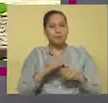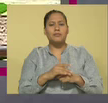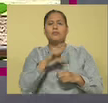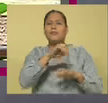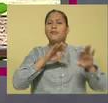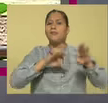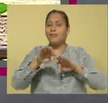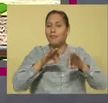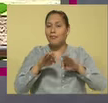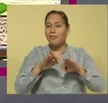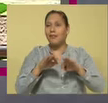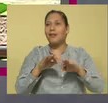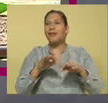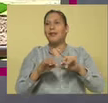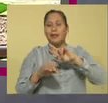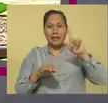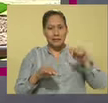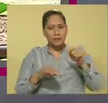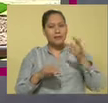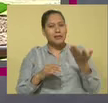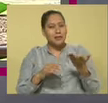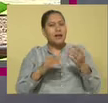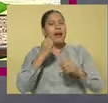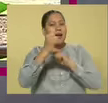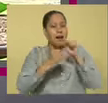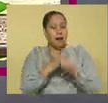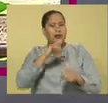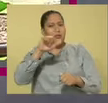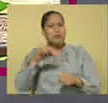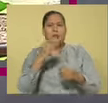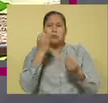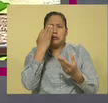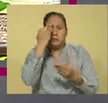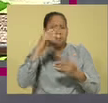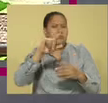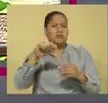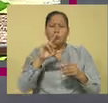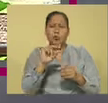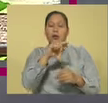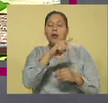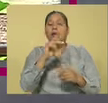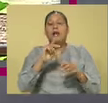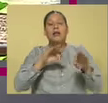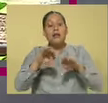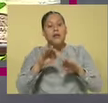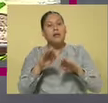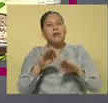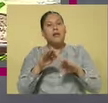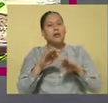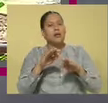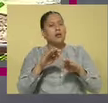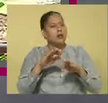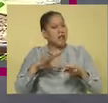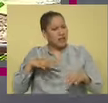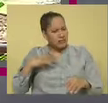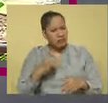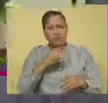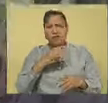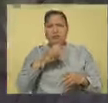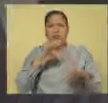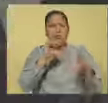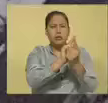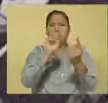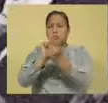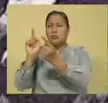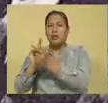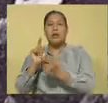Trabajaste después, digo, años después, no muchos, pero trabajaste con todos, Silvia. Todos. O